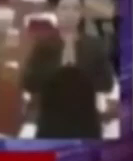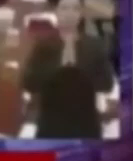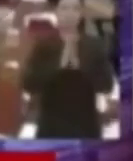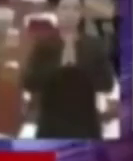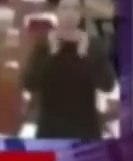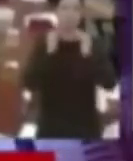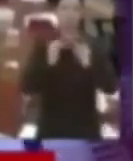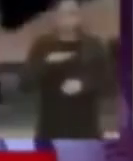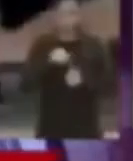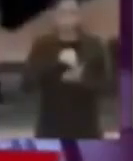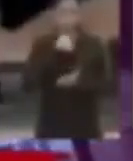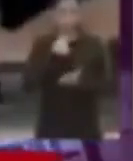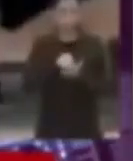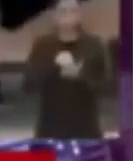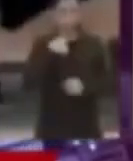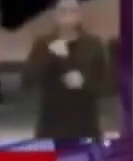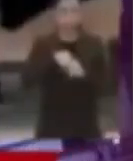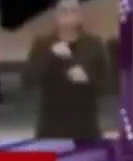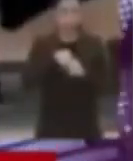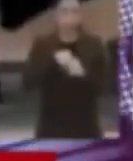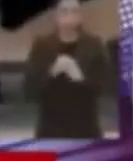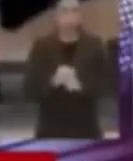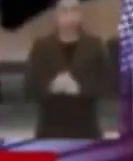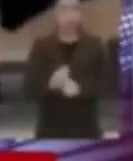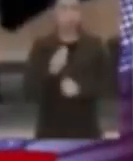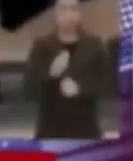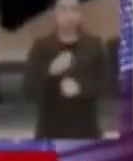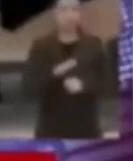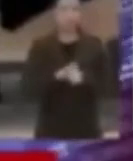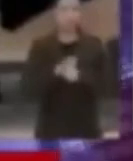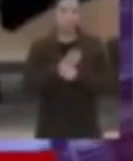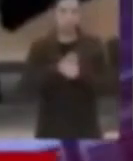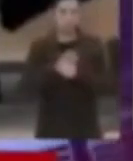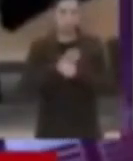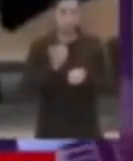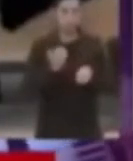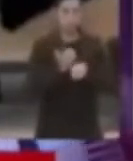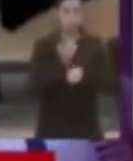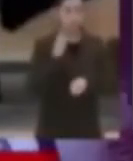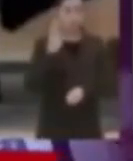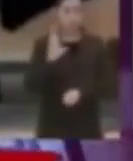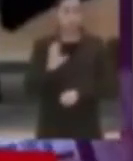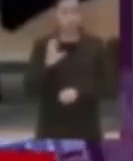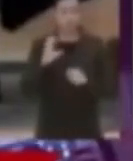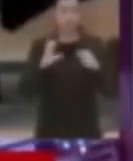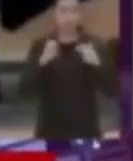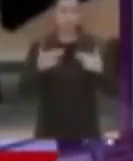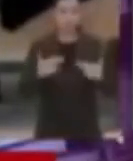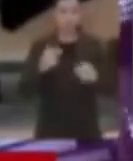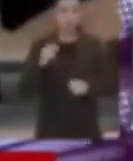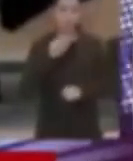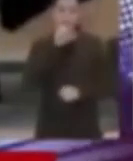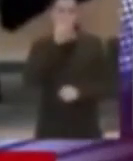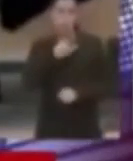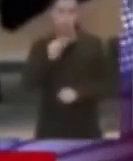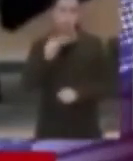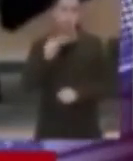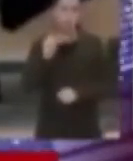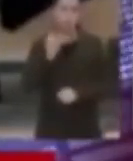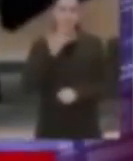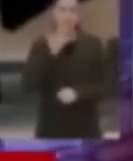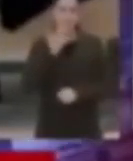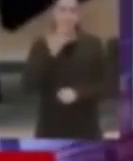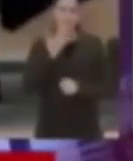Escuchen. Ahora, te pregunto, ¿te consta que hay un pacto bajo la mesa para sacar una iniciativa